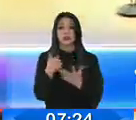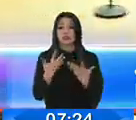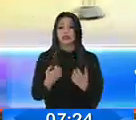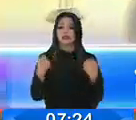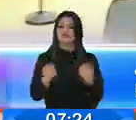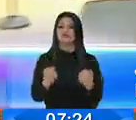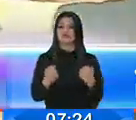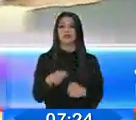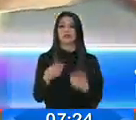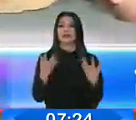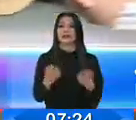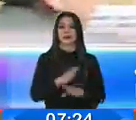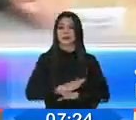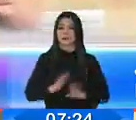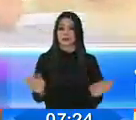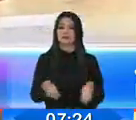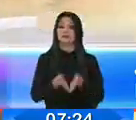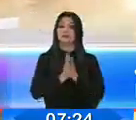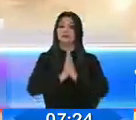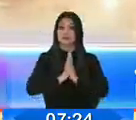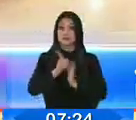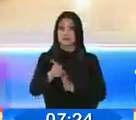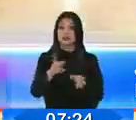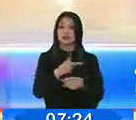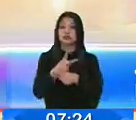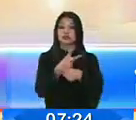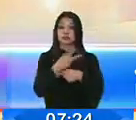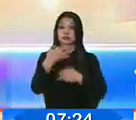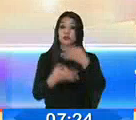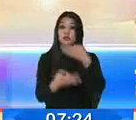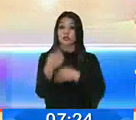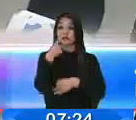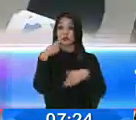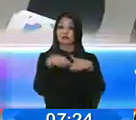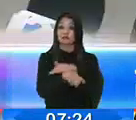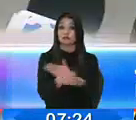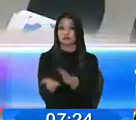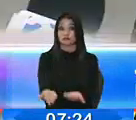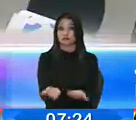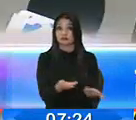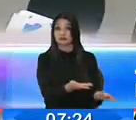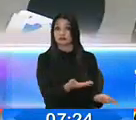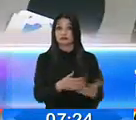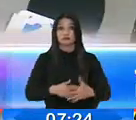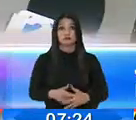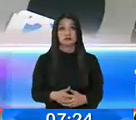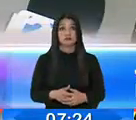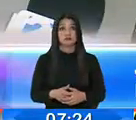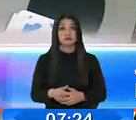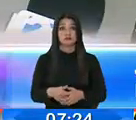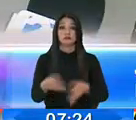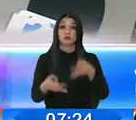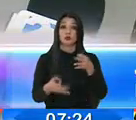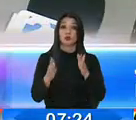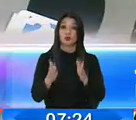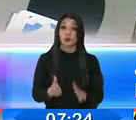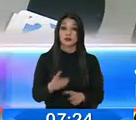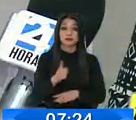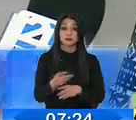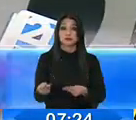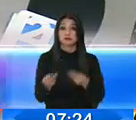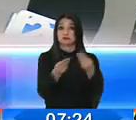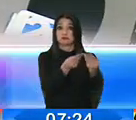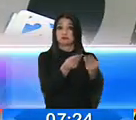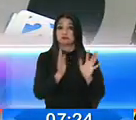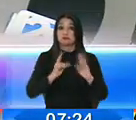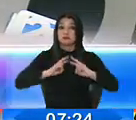y caprichosa. Se pide la intervención del Consejo de la Judicatura. Oportunamente algún juez va a mandar esto ya para